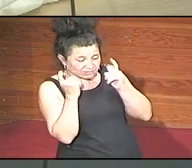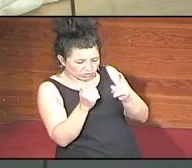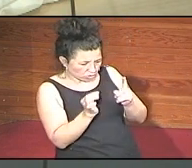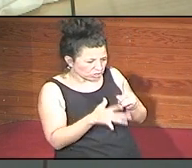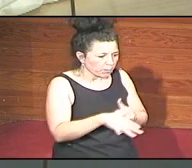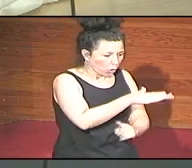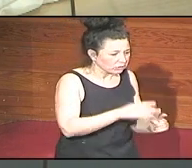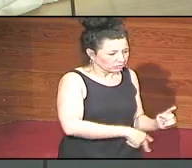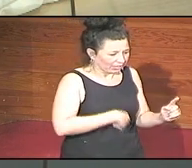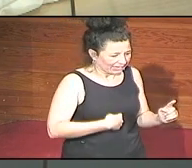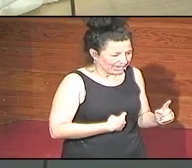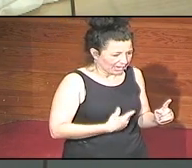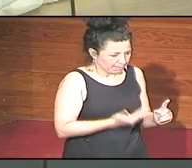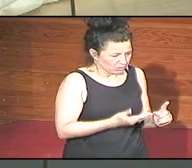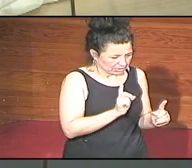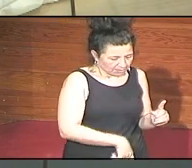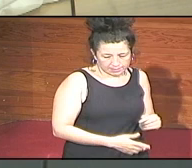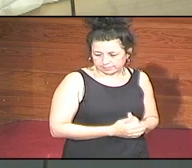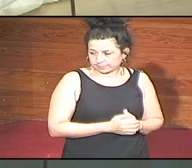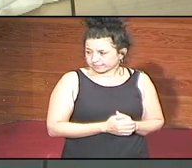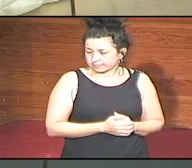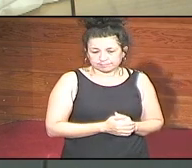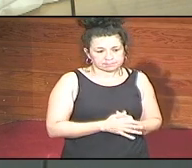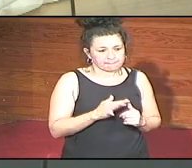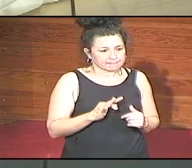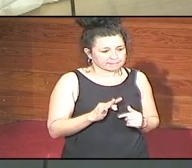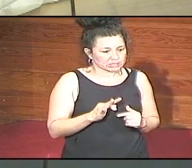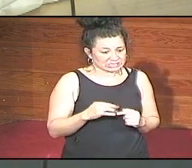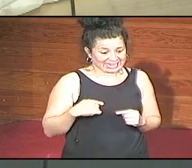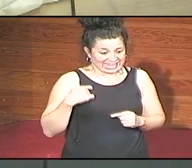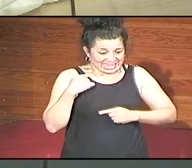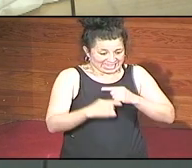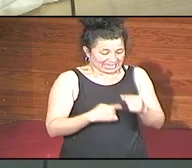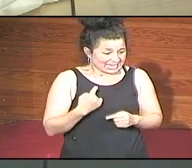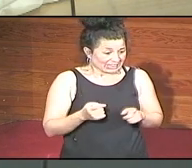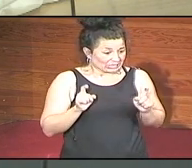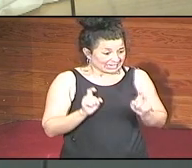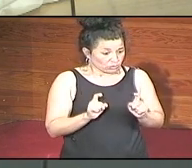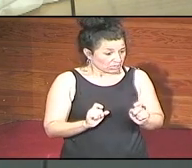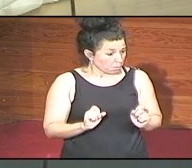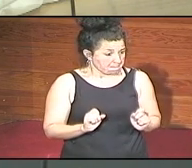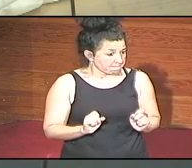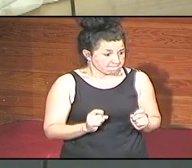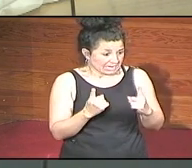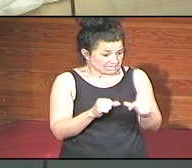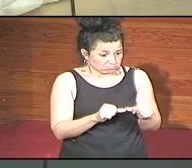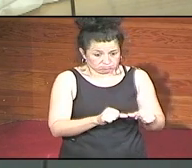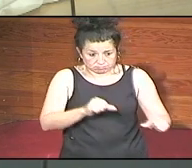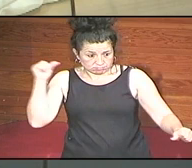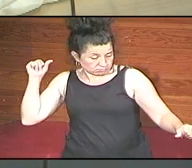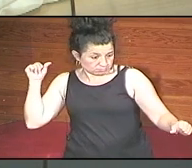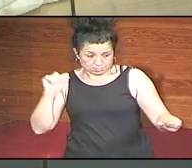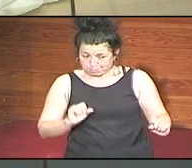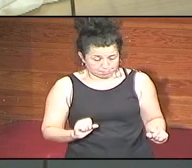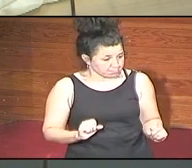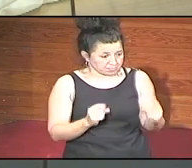pero luego sí que es es la generación más educada que ha habido nunca cada vez hay